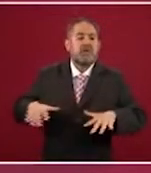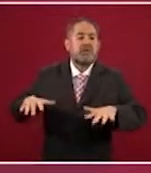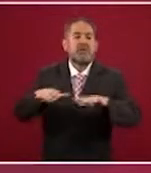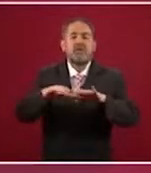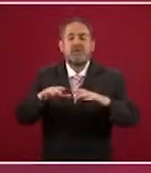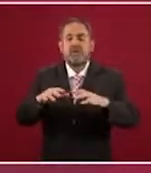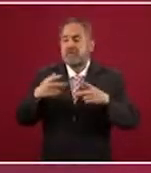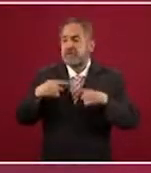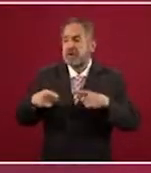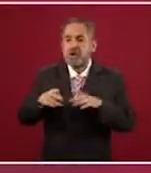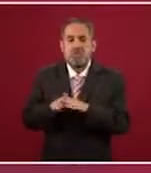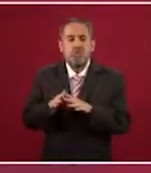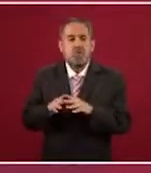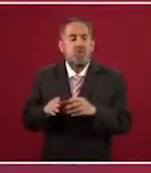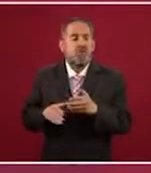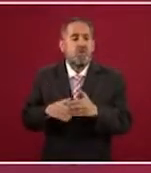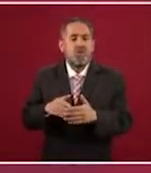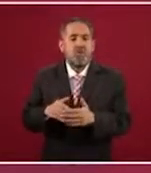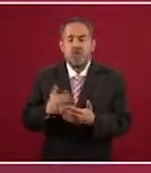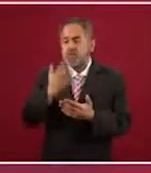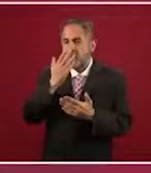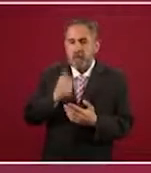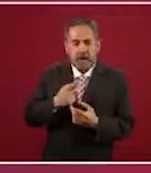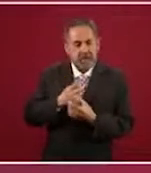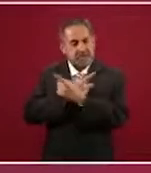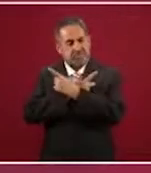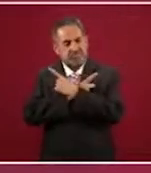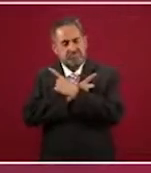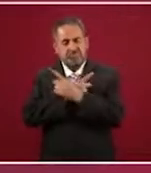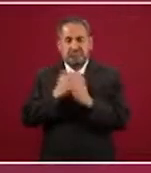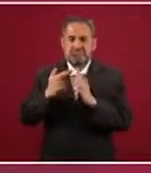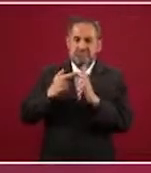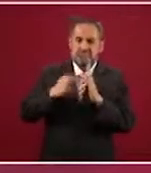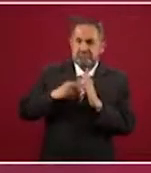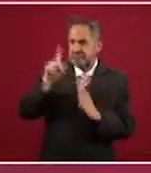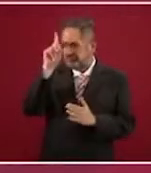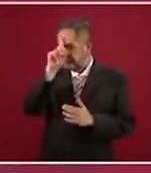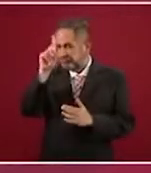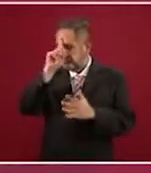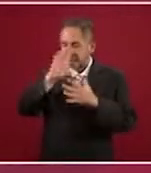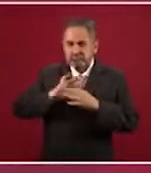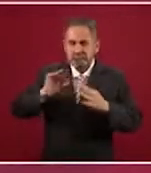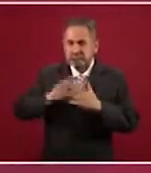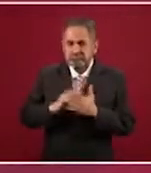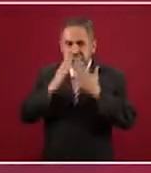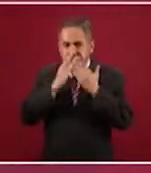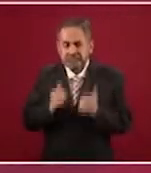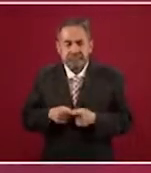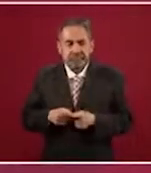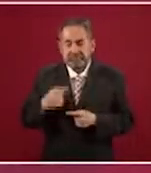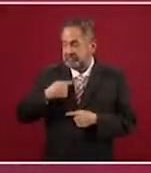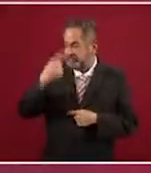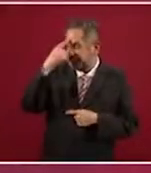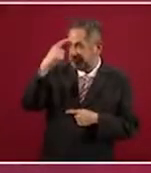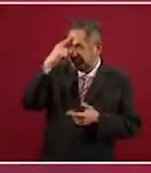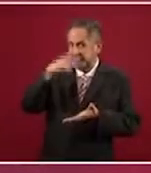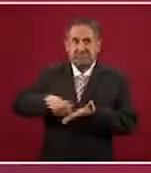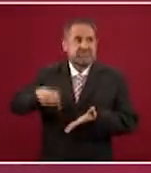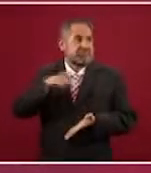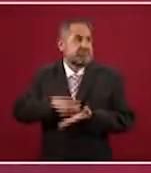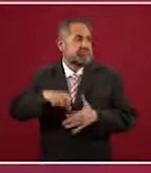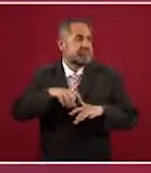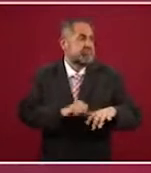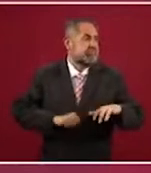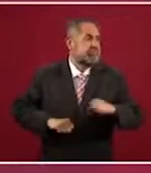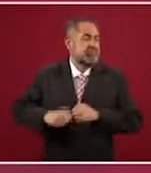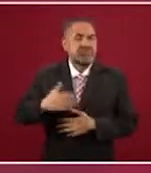constituyendo, carente de valores. Una sociedad consumista, individualista, en